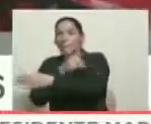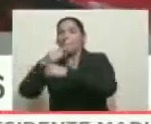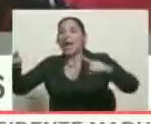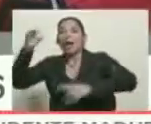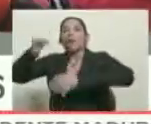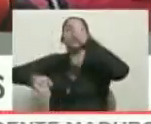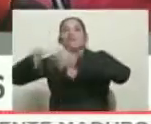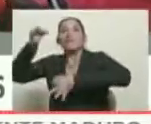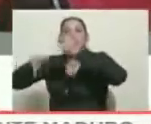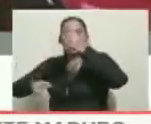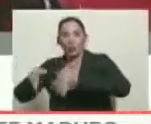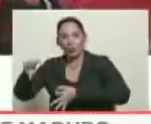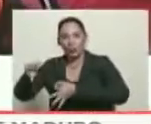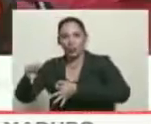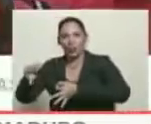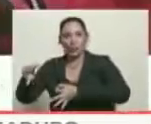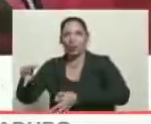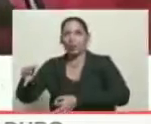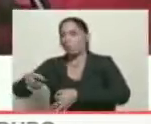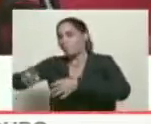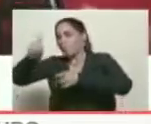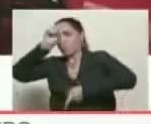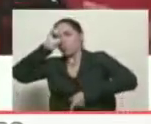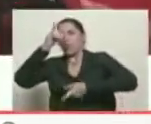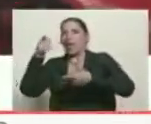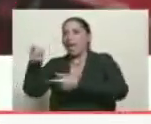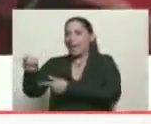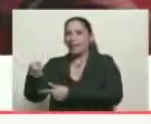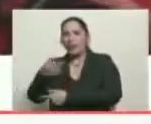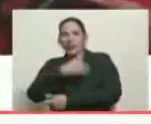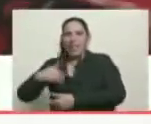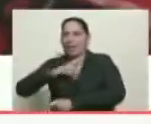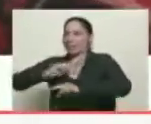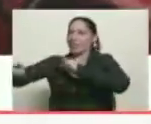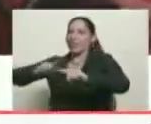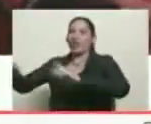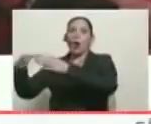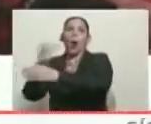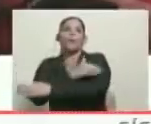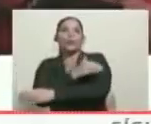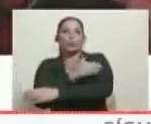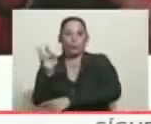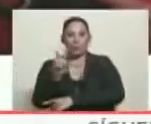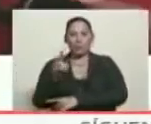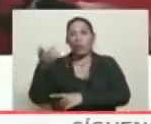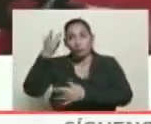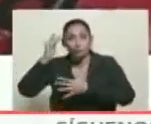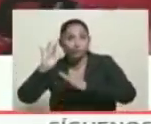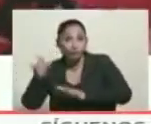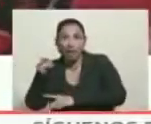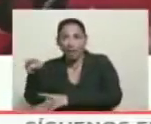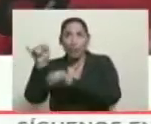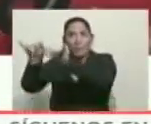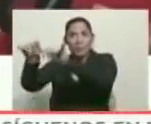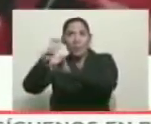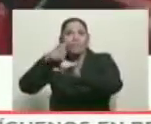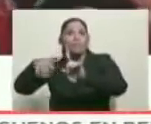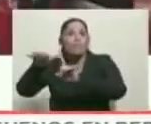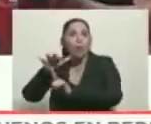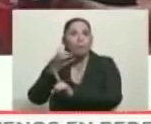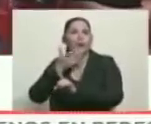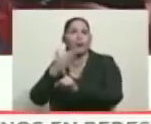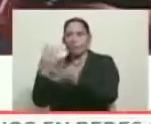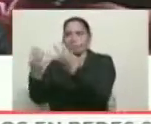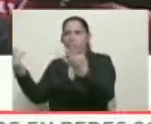justificar la ineptitud de quienes tienen ellos dirigiendo la oposición venezolana. Quisieran ellos tener en sus cuadros, en sus